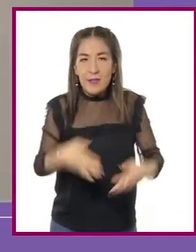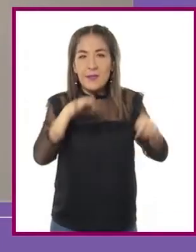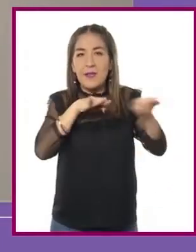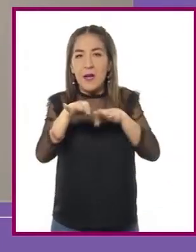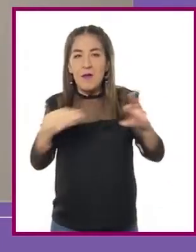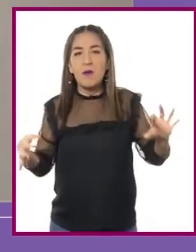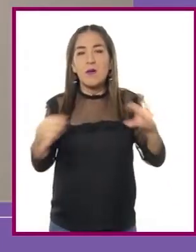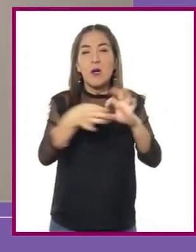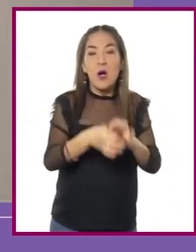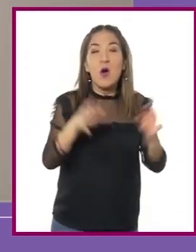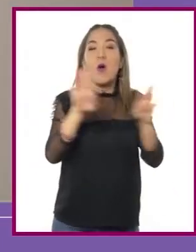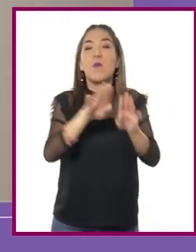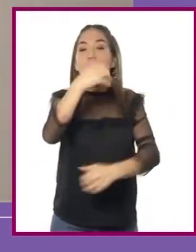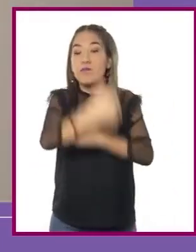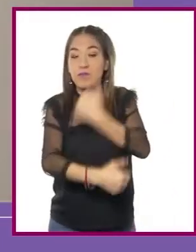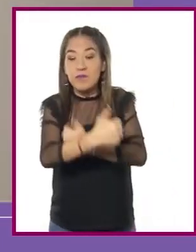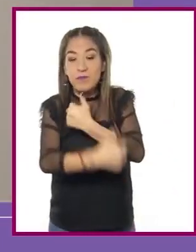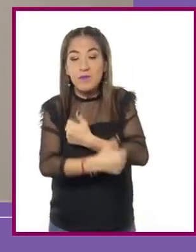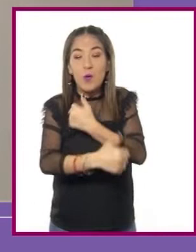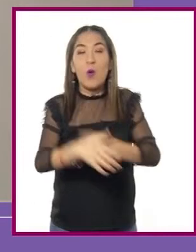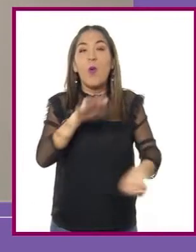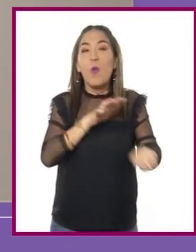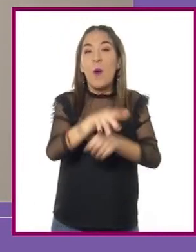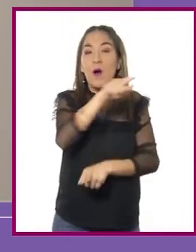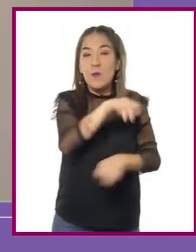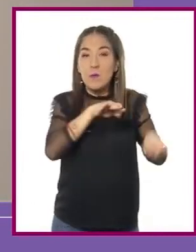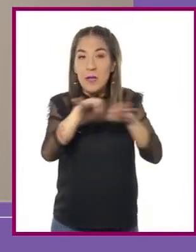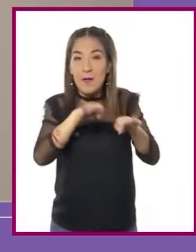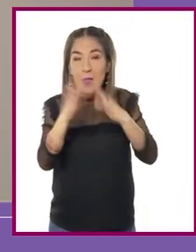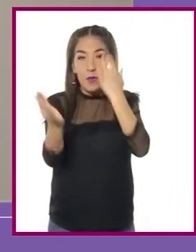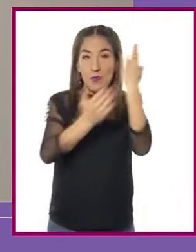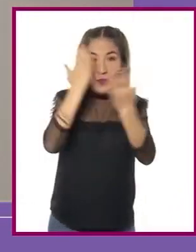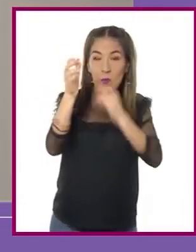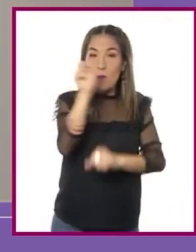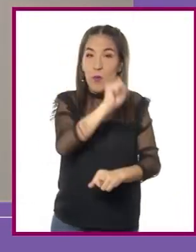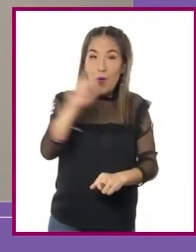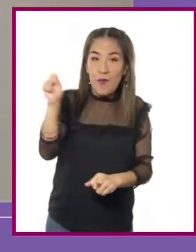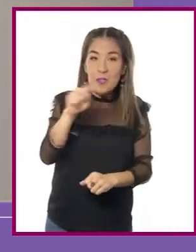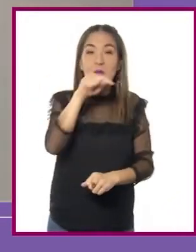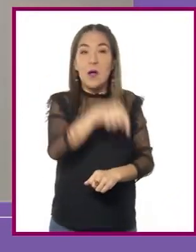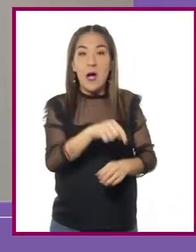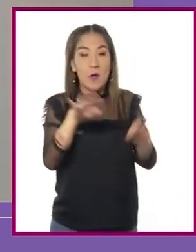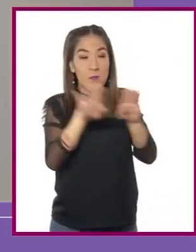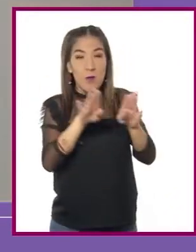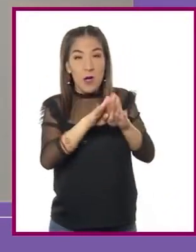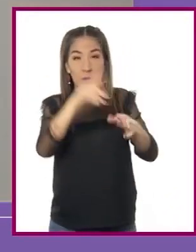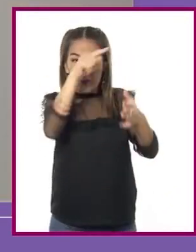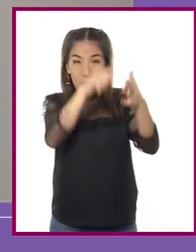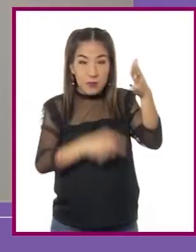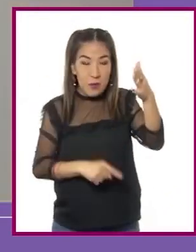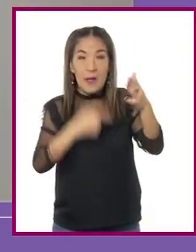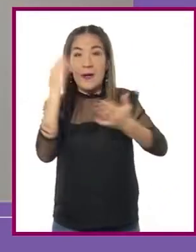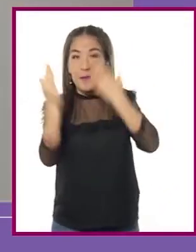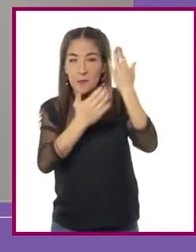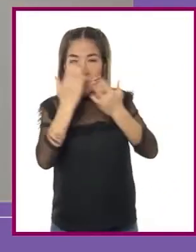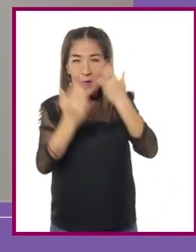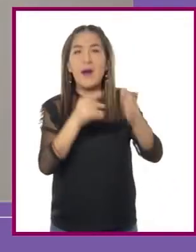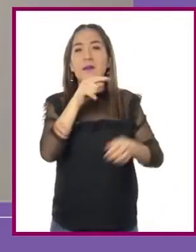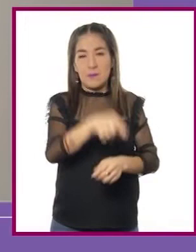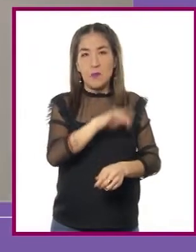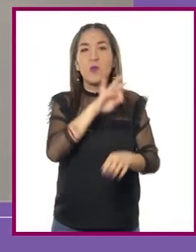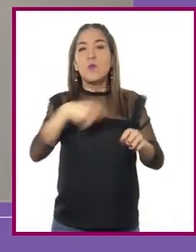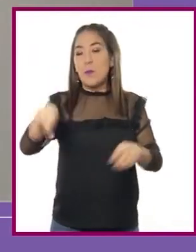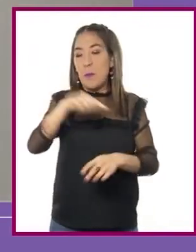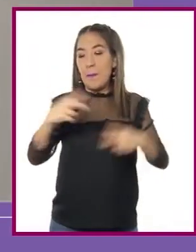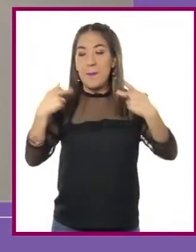mediante concurso, a través del servicio profesional de carrera. Y son las y los servidores públicos que